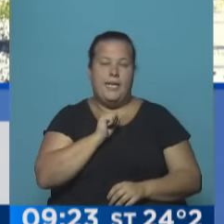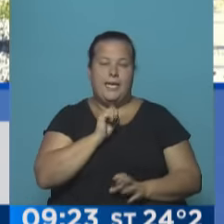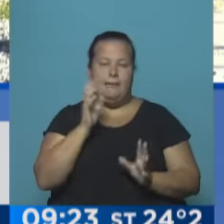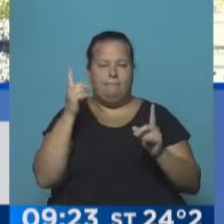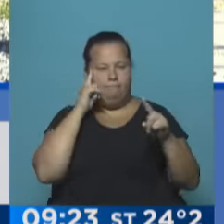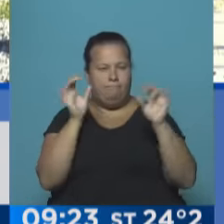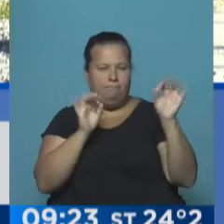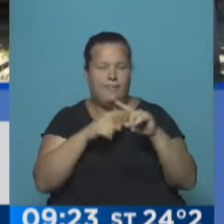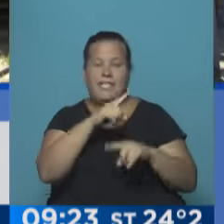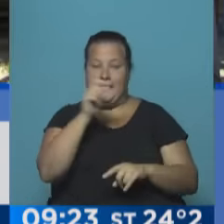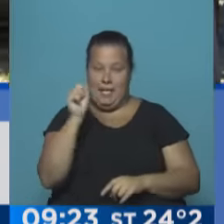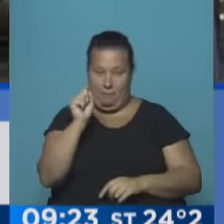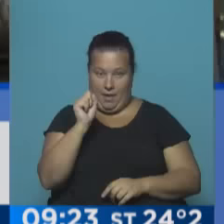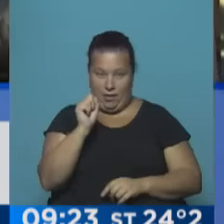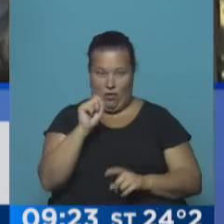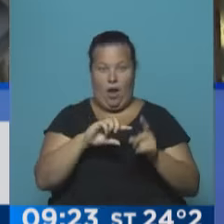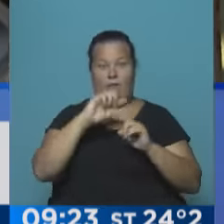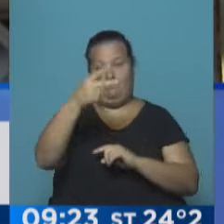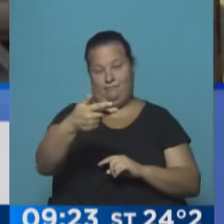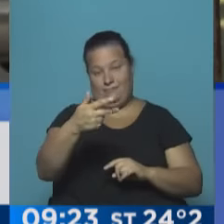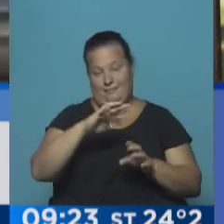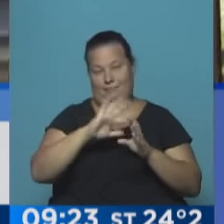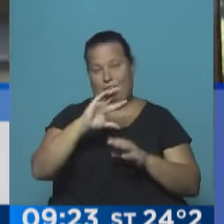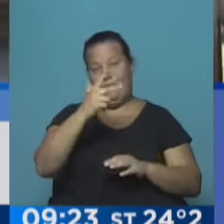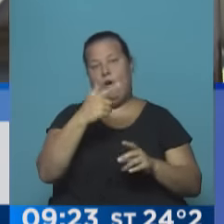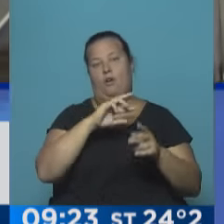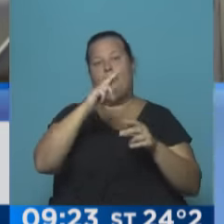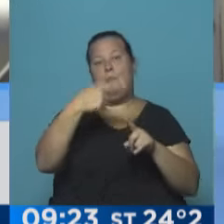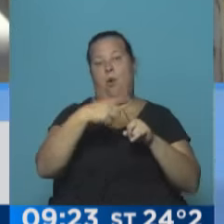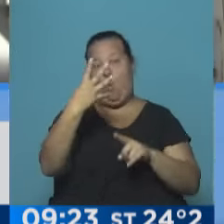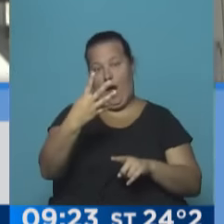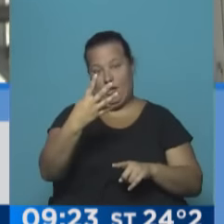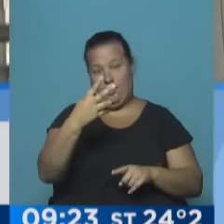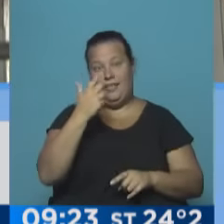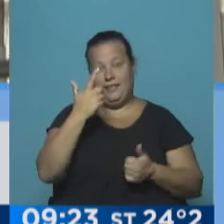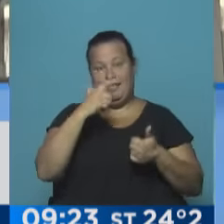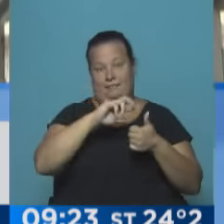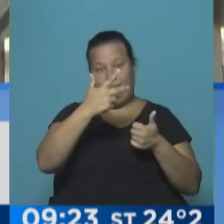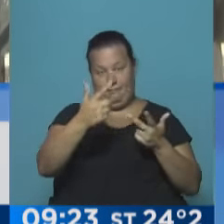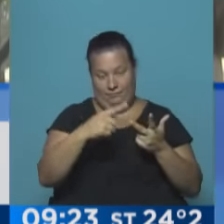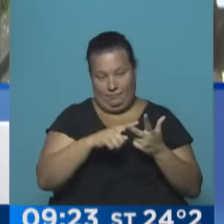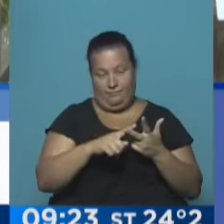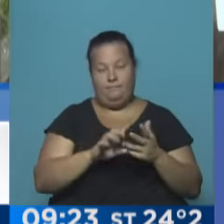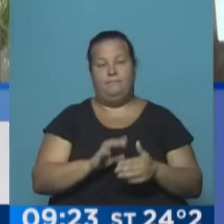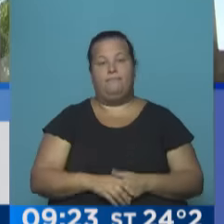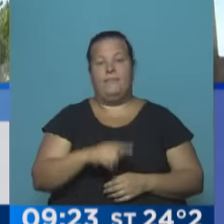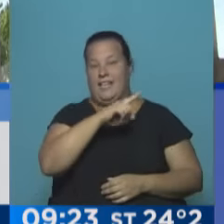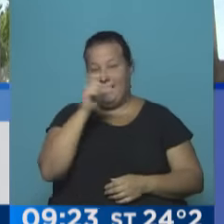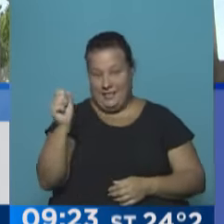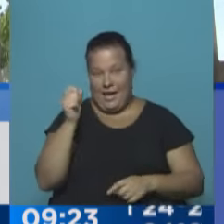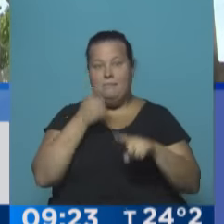en 100 pesos dec aumentó o se se multiplica por cuatro la aumentad tres veces ve este